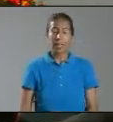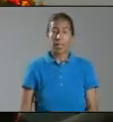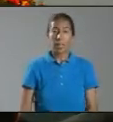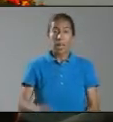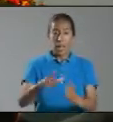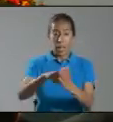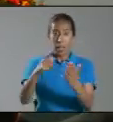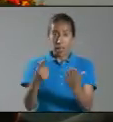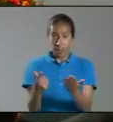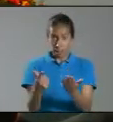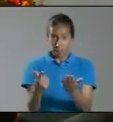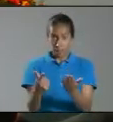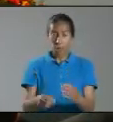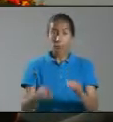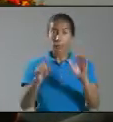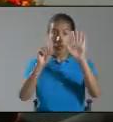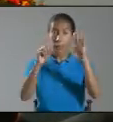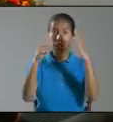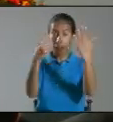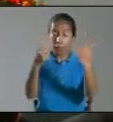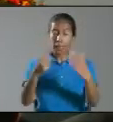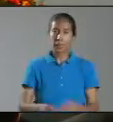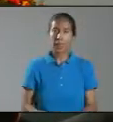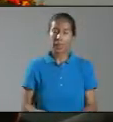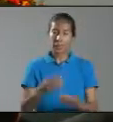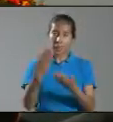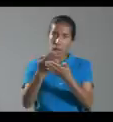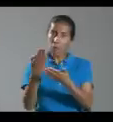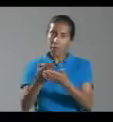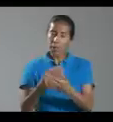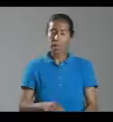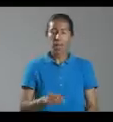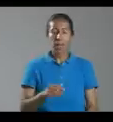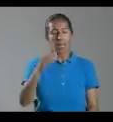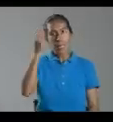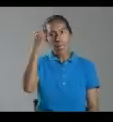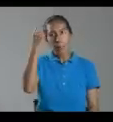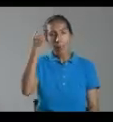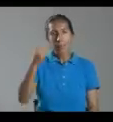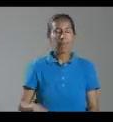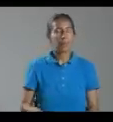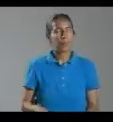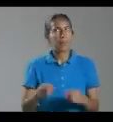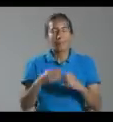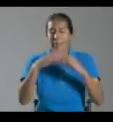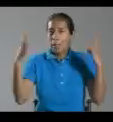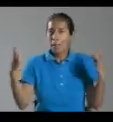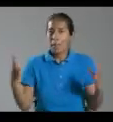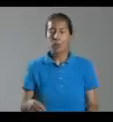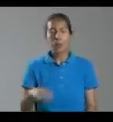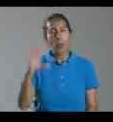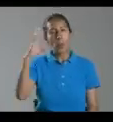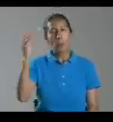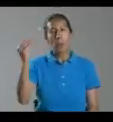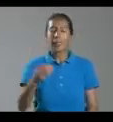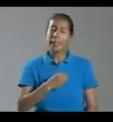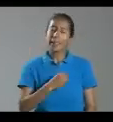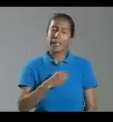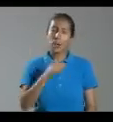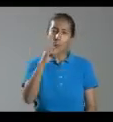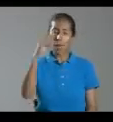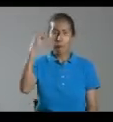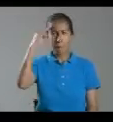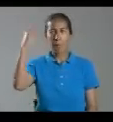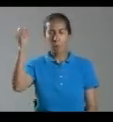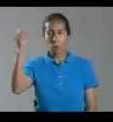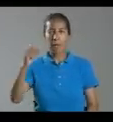memoria es cardíaco, porque para eso se refiere una memoria fotográfica.